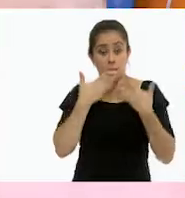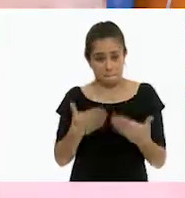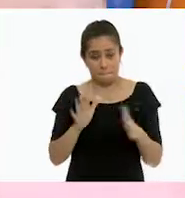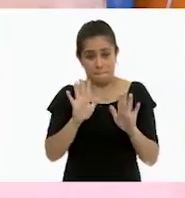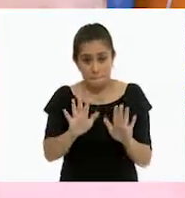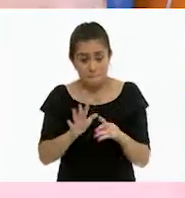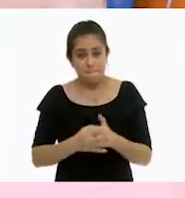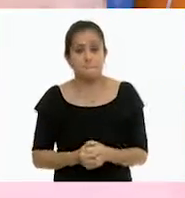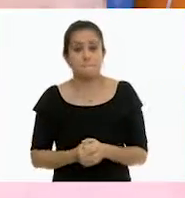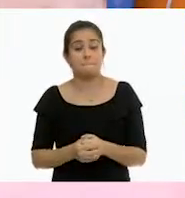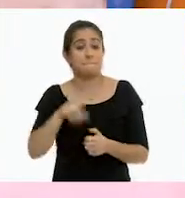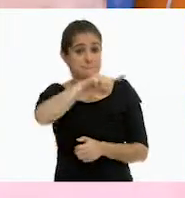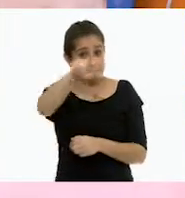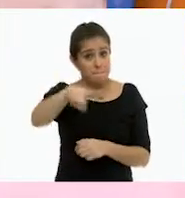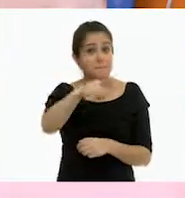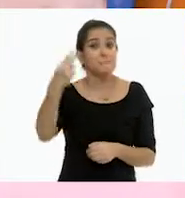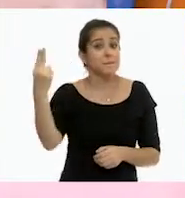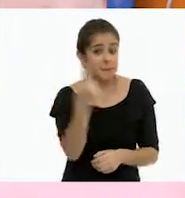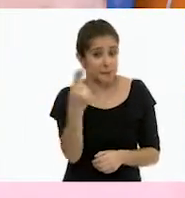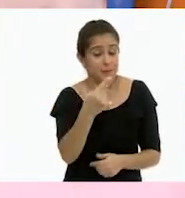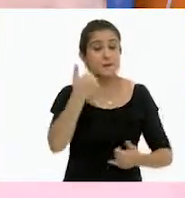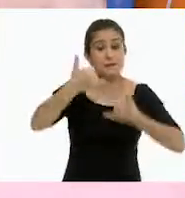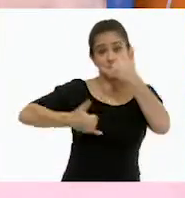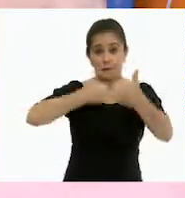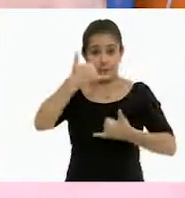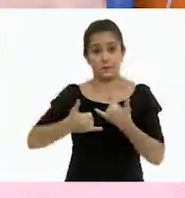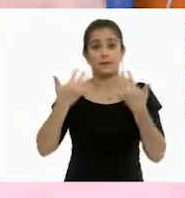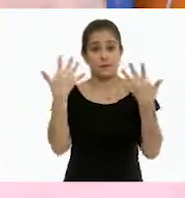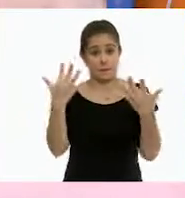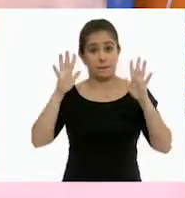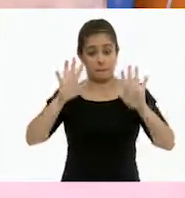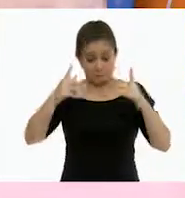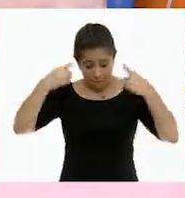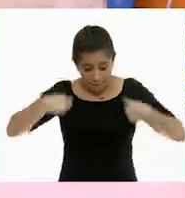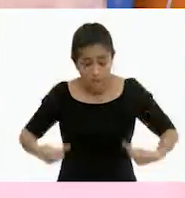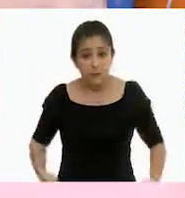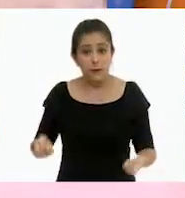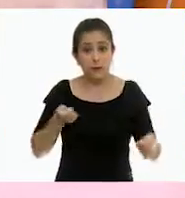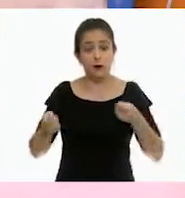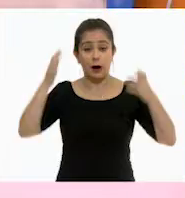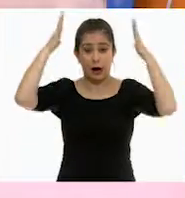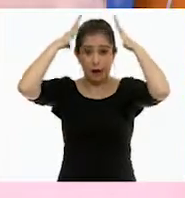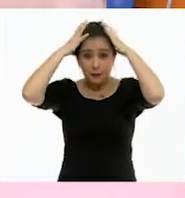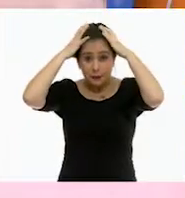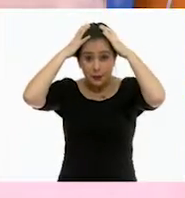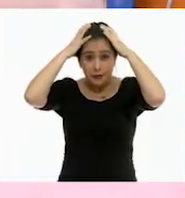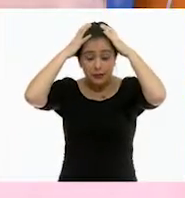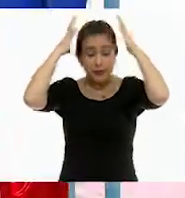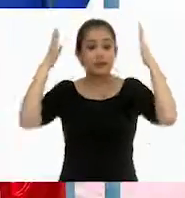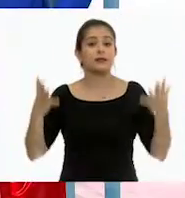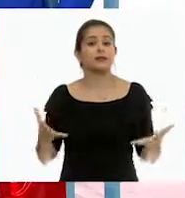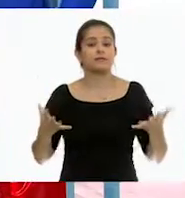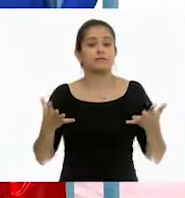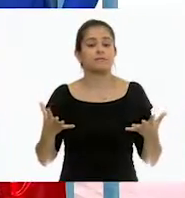cosa. Es necesario que hagamos un juego de manos. Es coordinación. Vale. Cabeza,